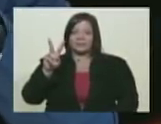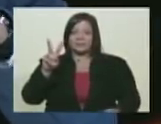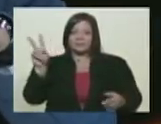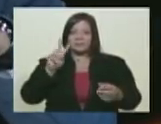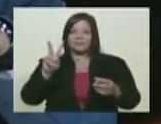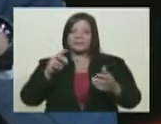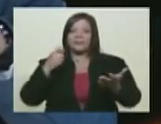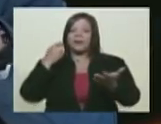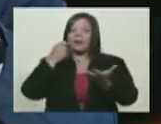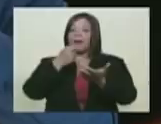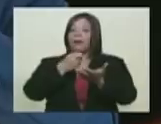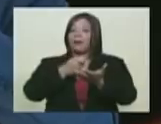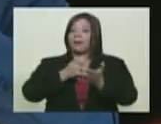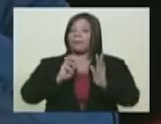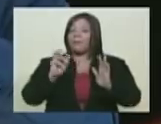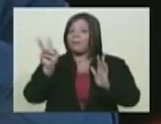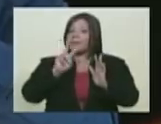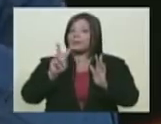pagó